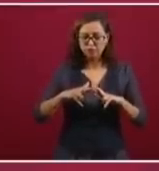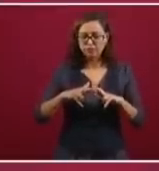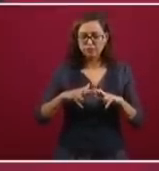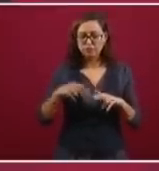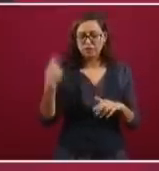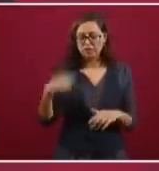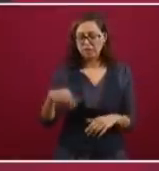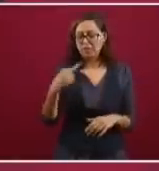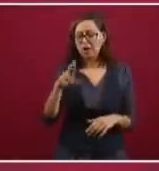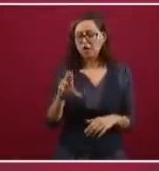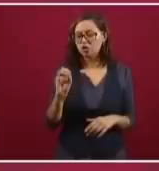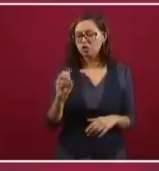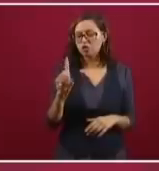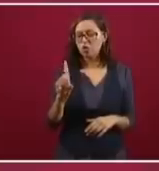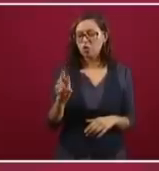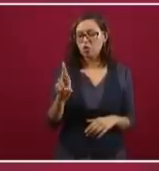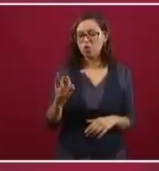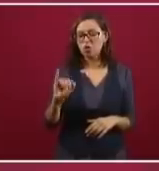Rodríguez Araujo,